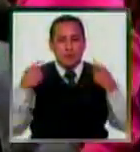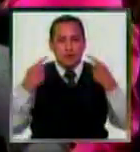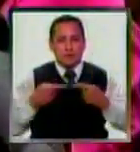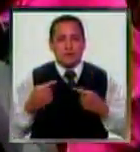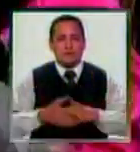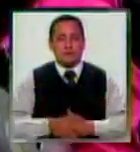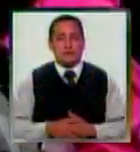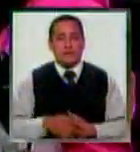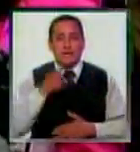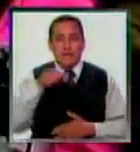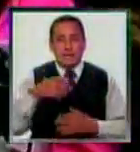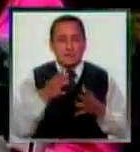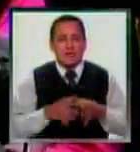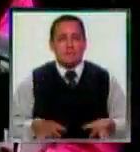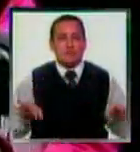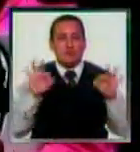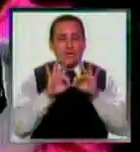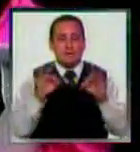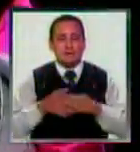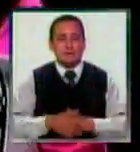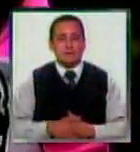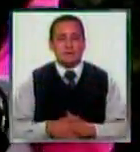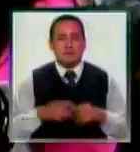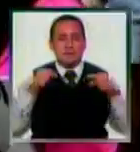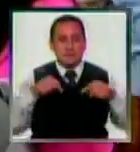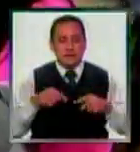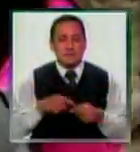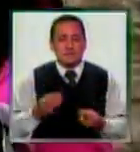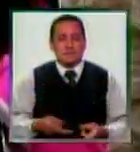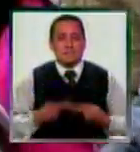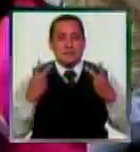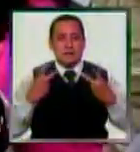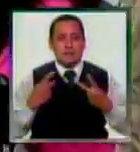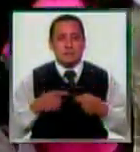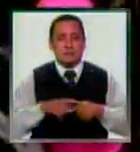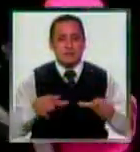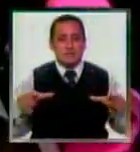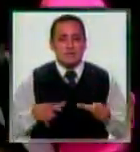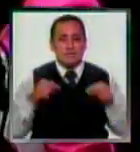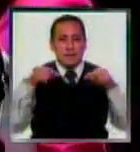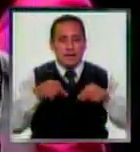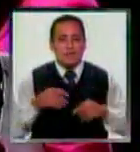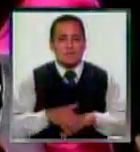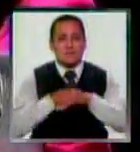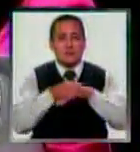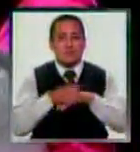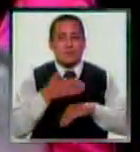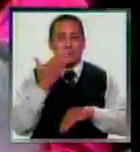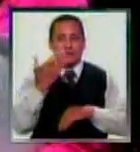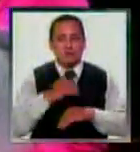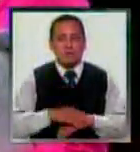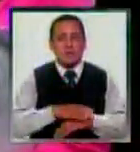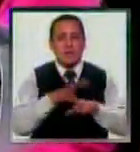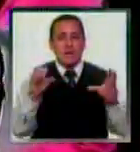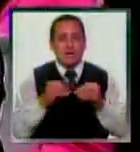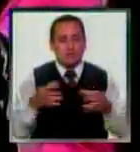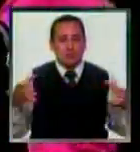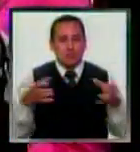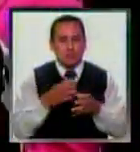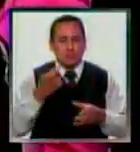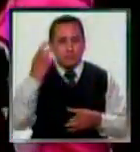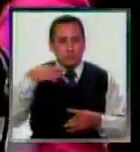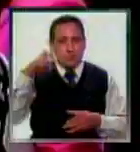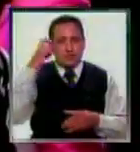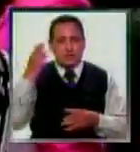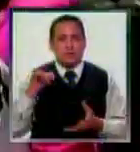materializarse. Esa es la importancia de esta recuperación, y de acá saludamos a todas las fuerzas